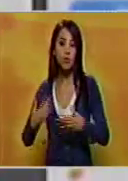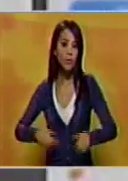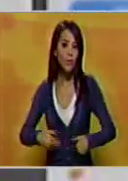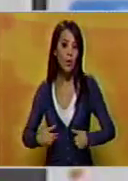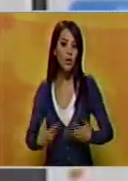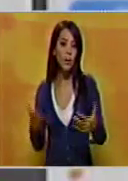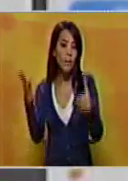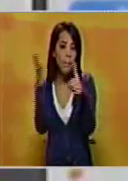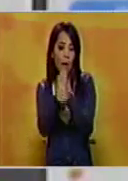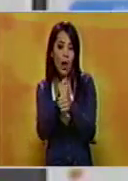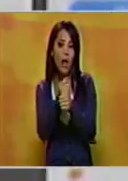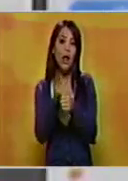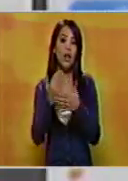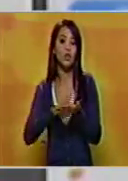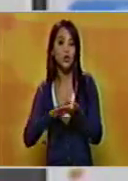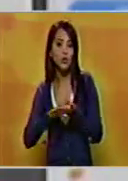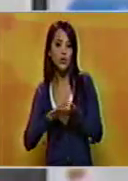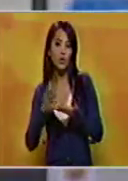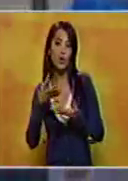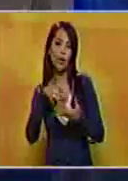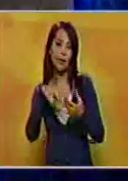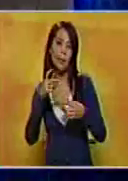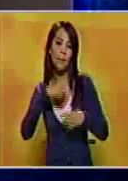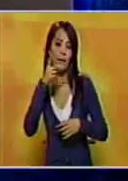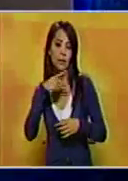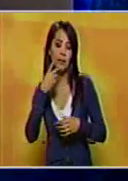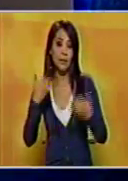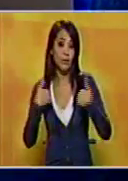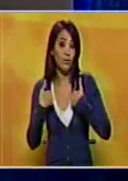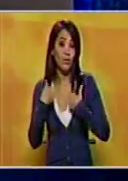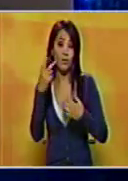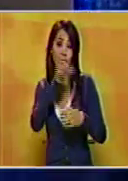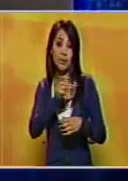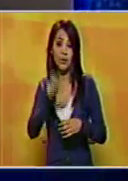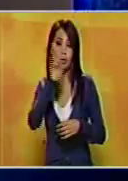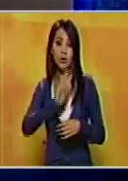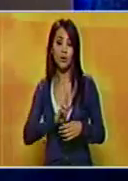soluciones a la crisis sociopolítica que aqueja al pueblo venezolano. El